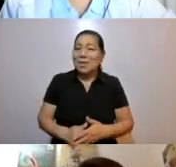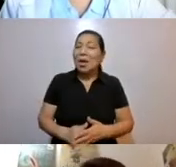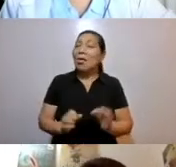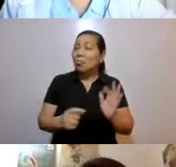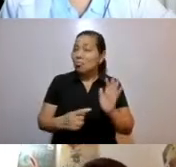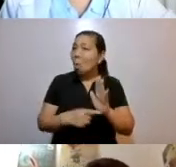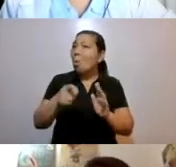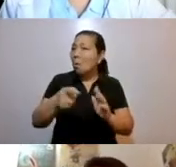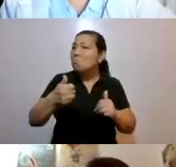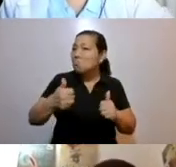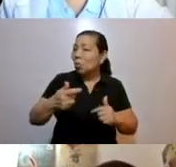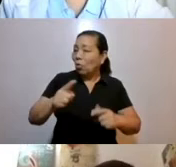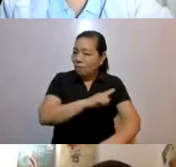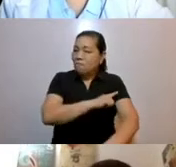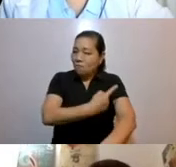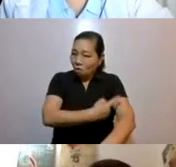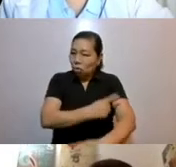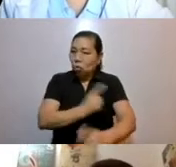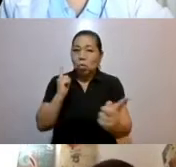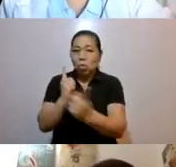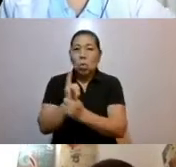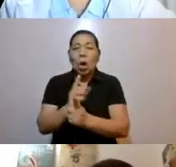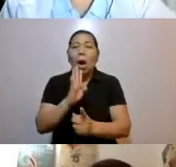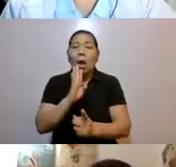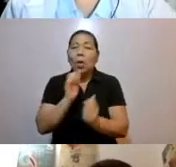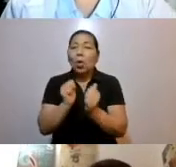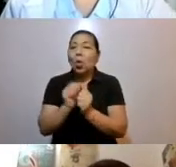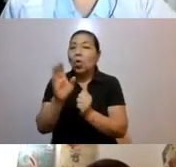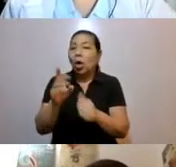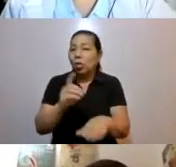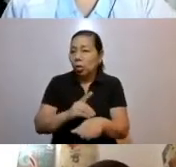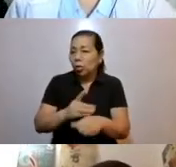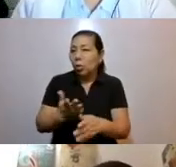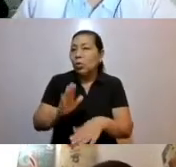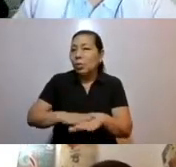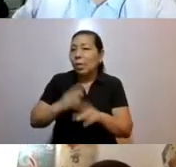demuestra en parte su valentía de poder ir y hablar pues de su tema sexual.